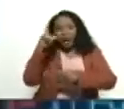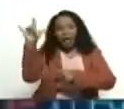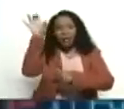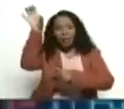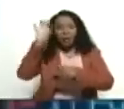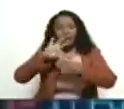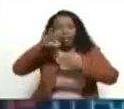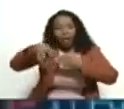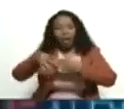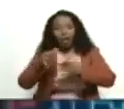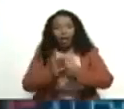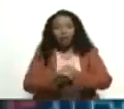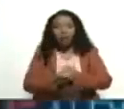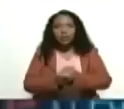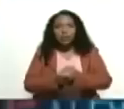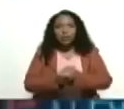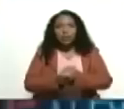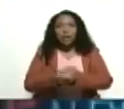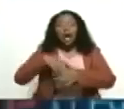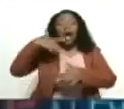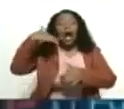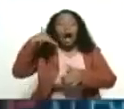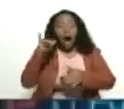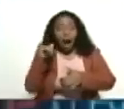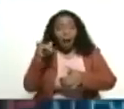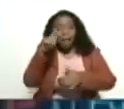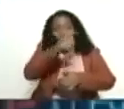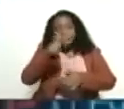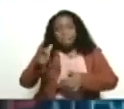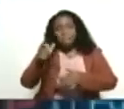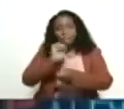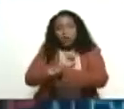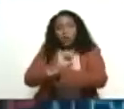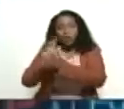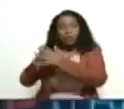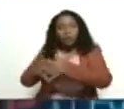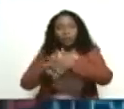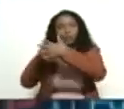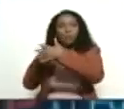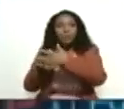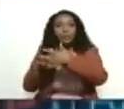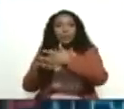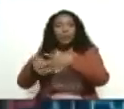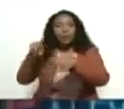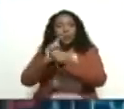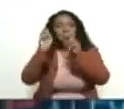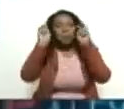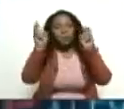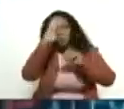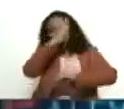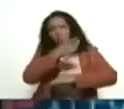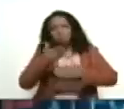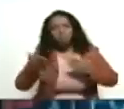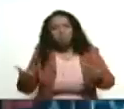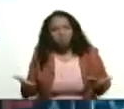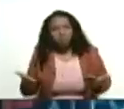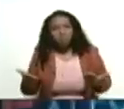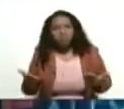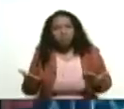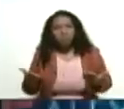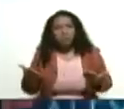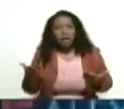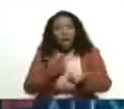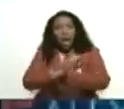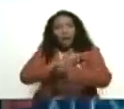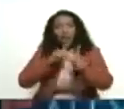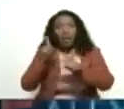probablemente no sucumbiría a las presiones de los Estados Unidos y la única consecuencia directa tendría que ser la libertad de